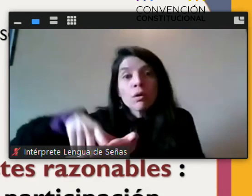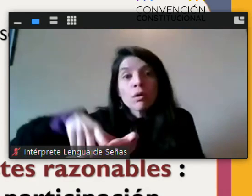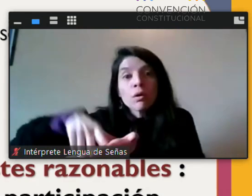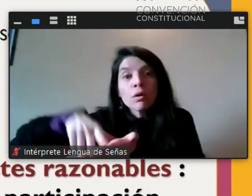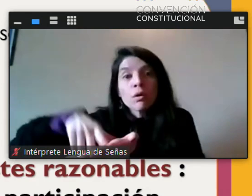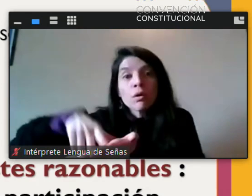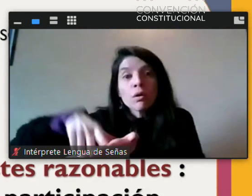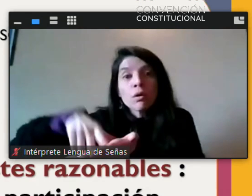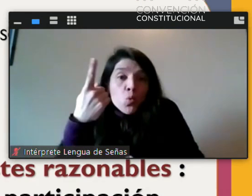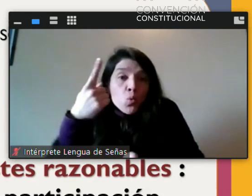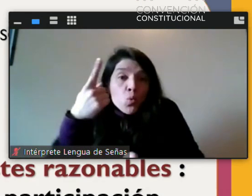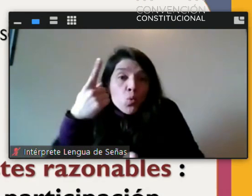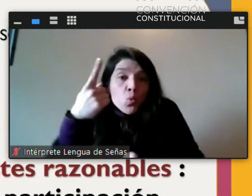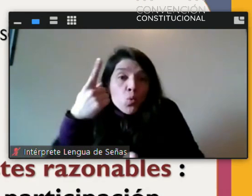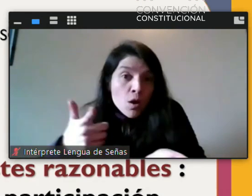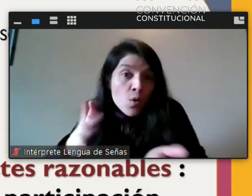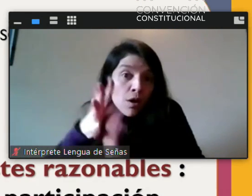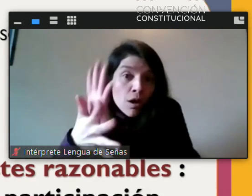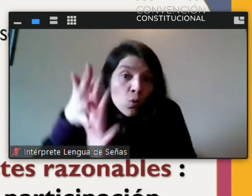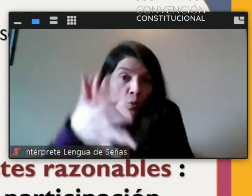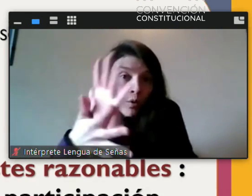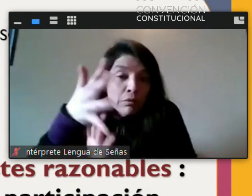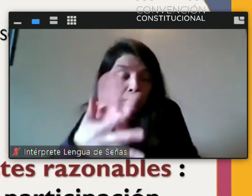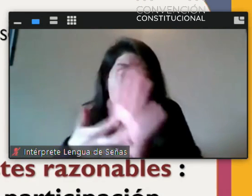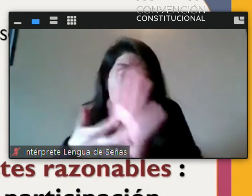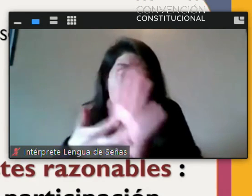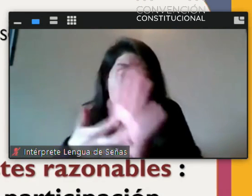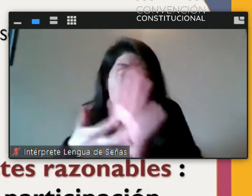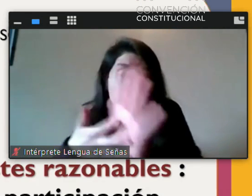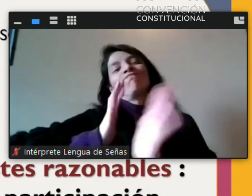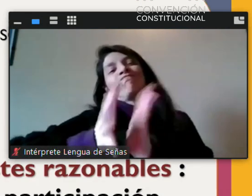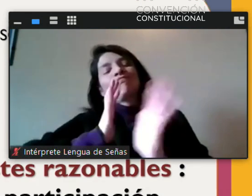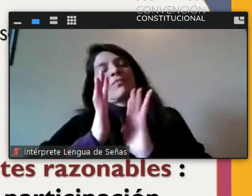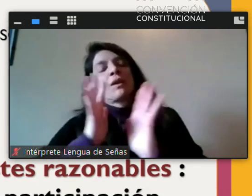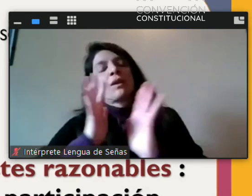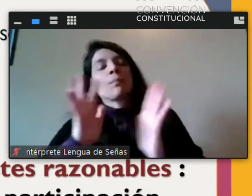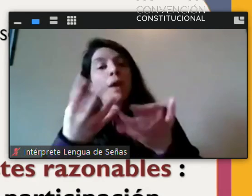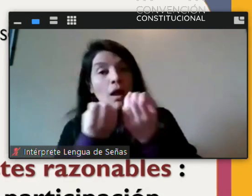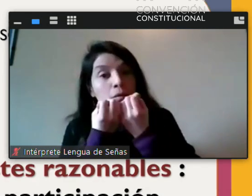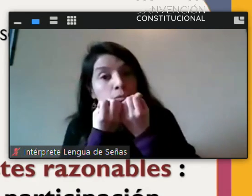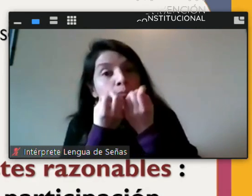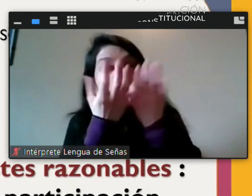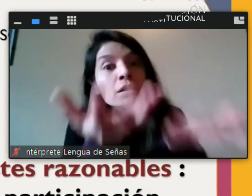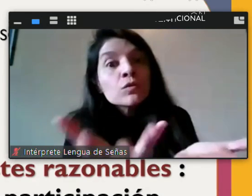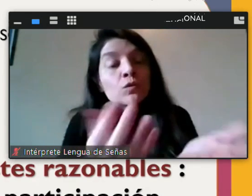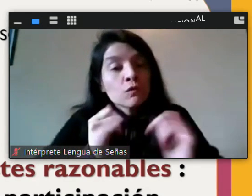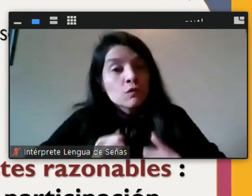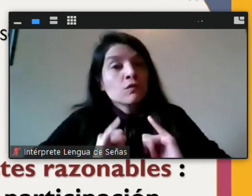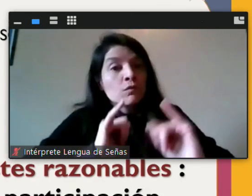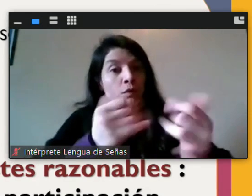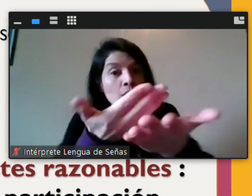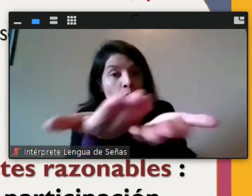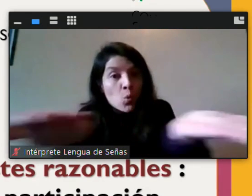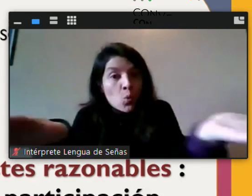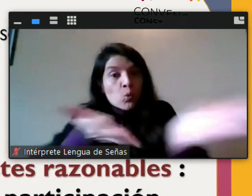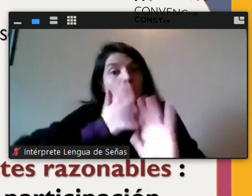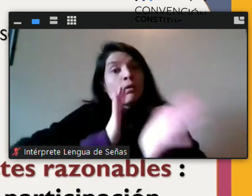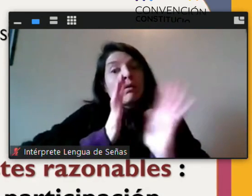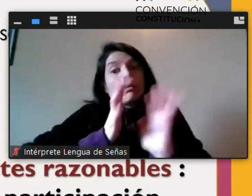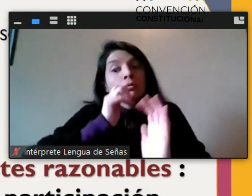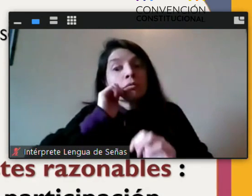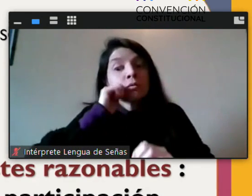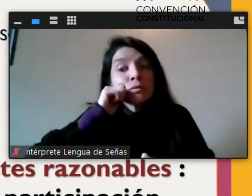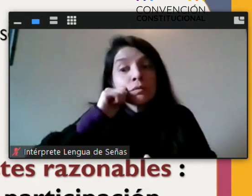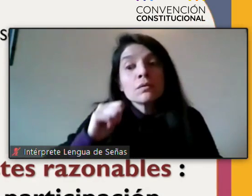monolingüe, llega hablando en lengua de señas para expresar, ¿cierto?, e informar a ustedes, ustedes lo están excluyendo,